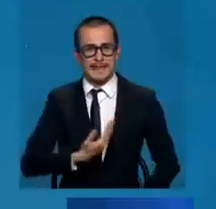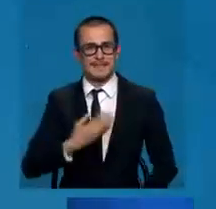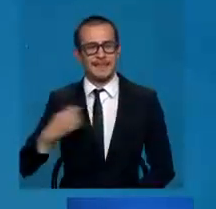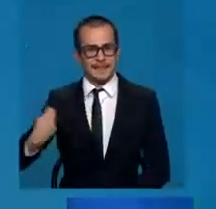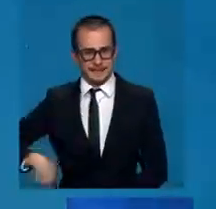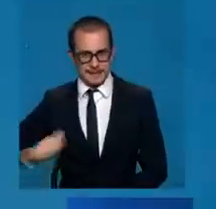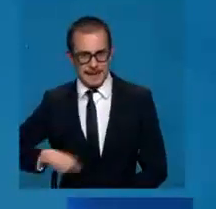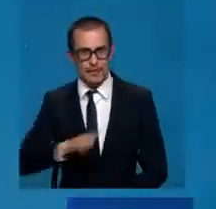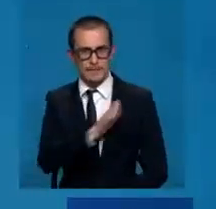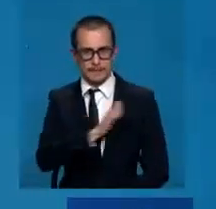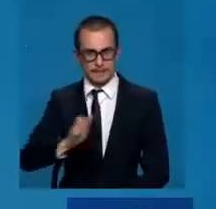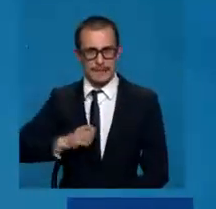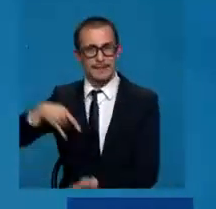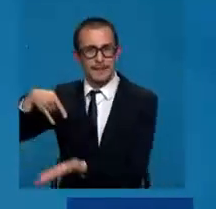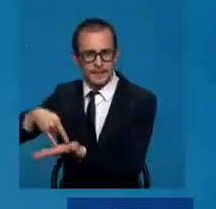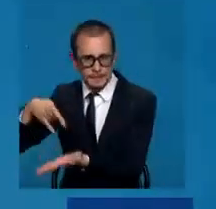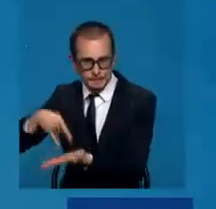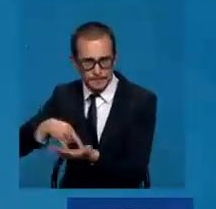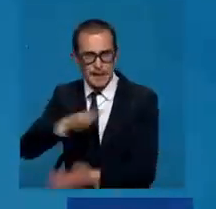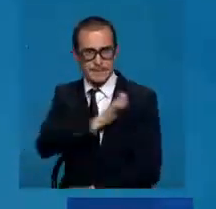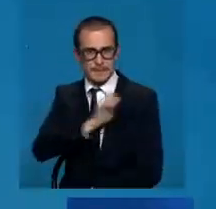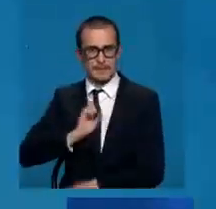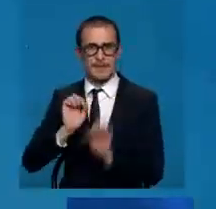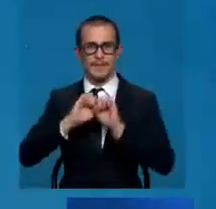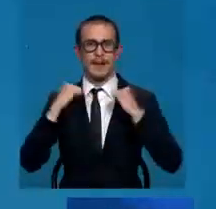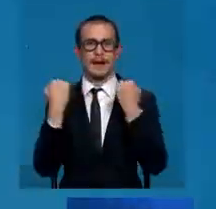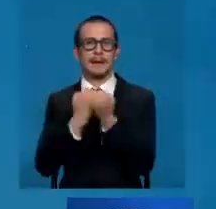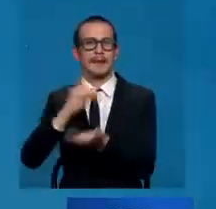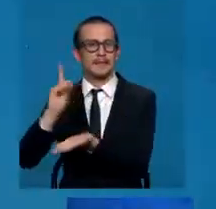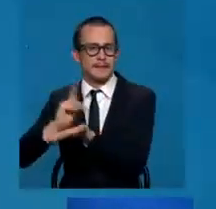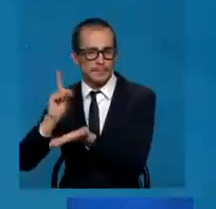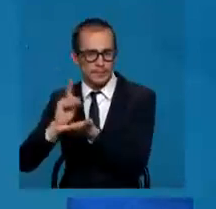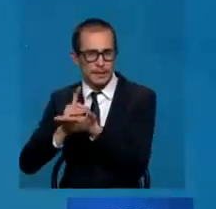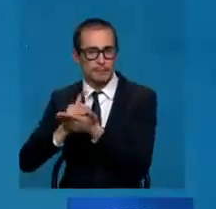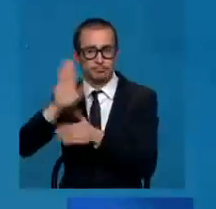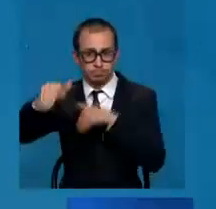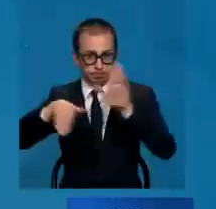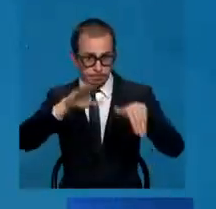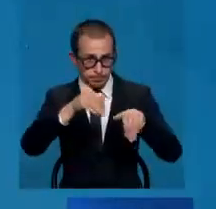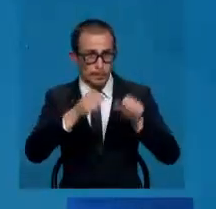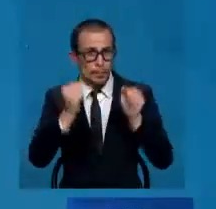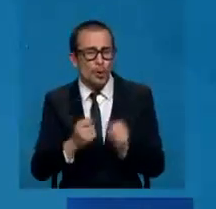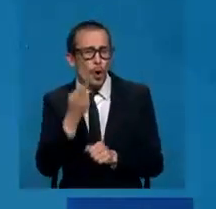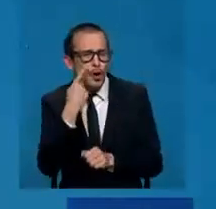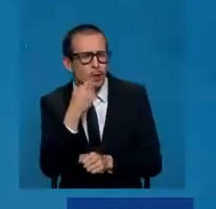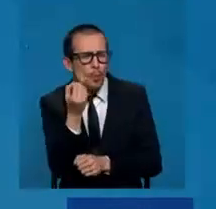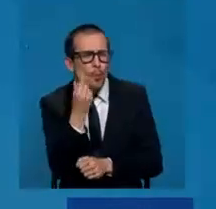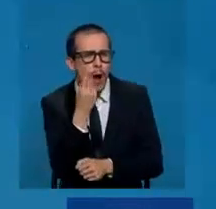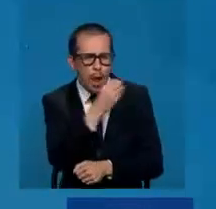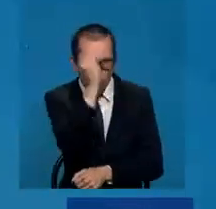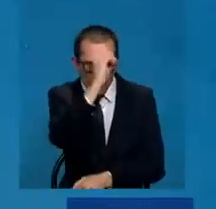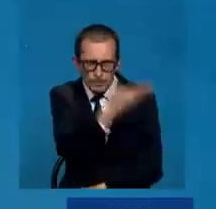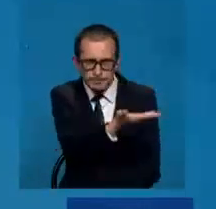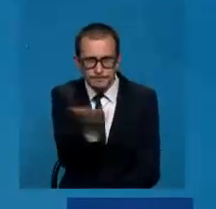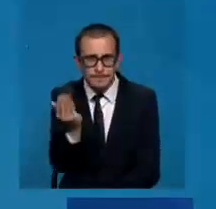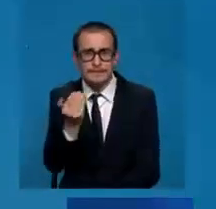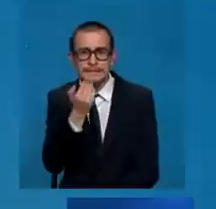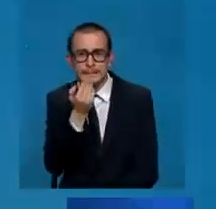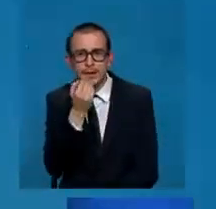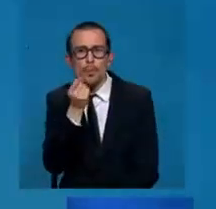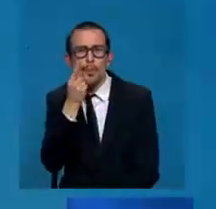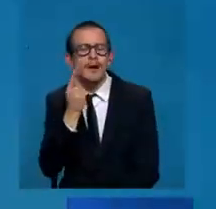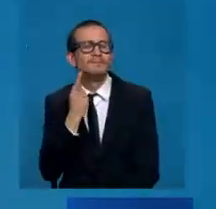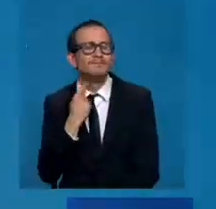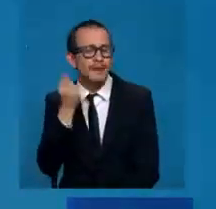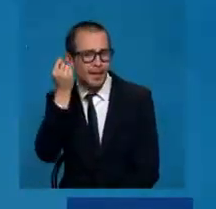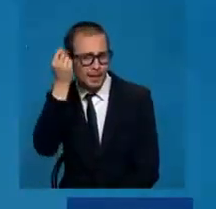de la Corte Suprema, al presidente de la Cámara de Diputados, para poder conocer sus opiniones y también sus